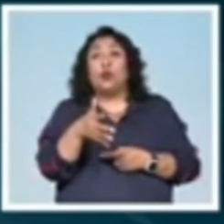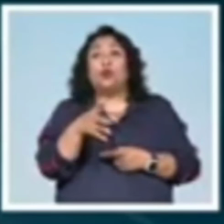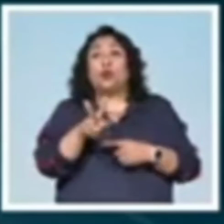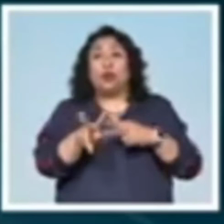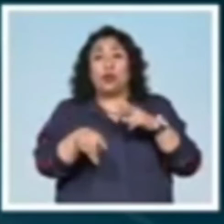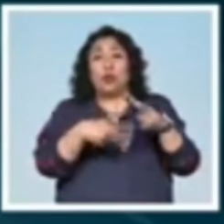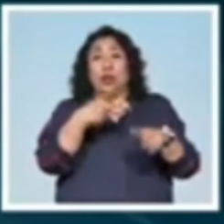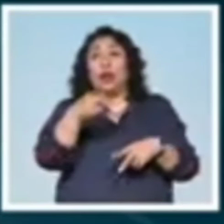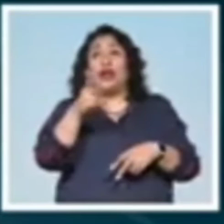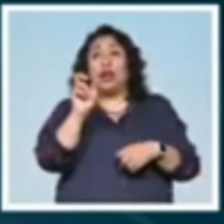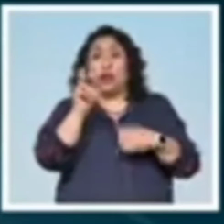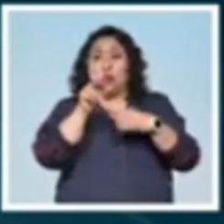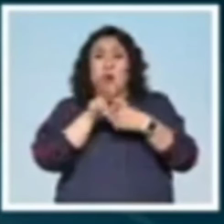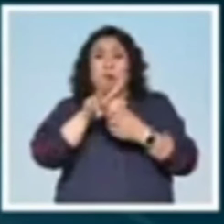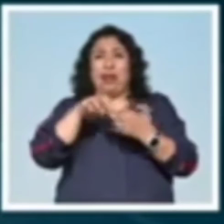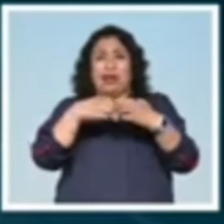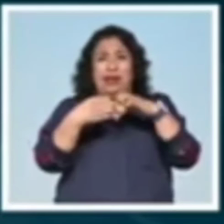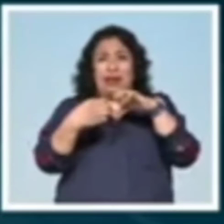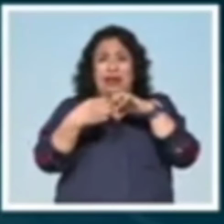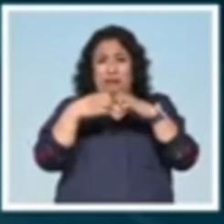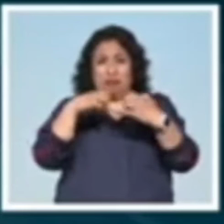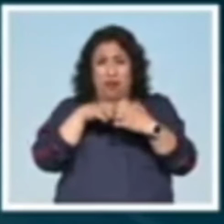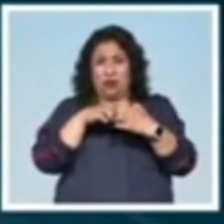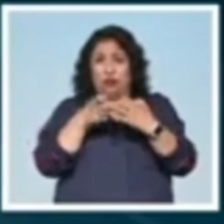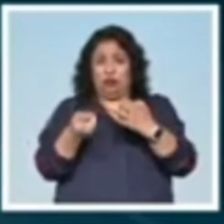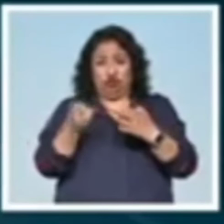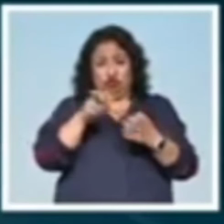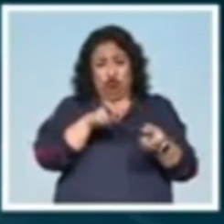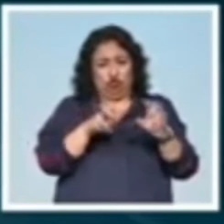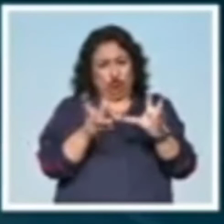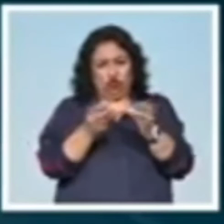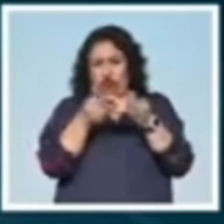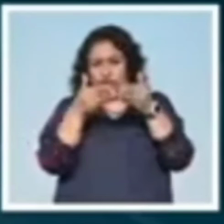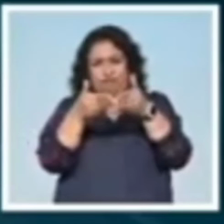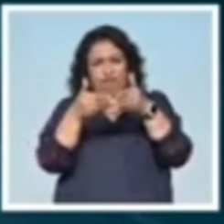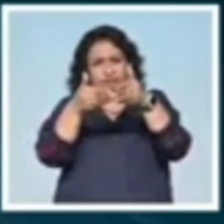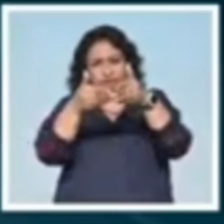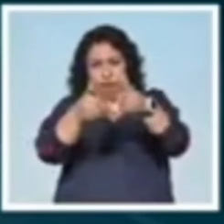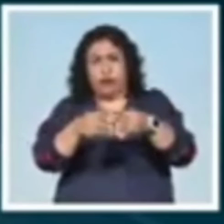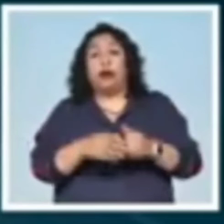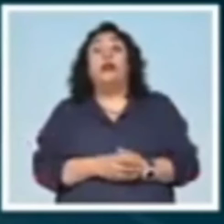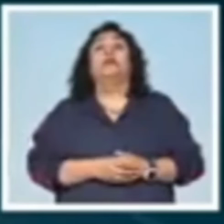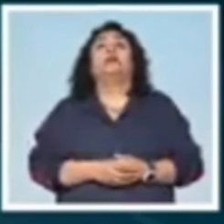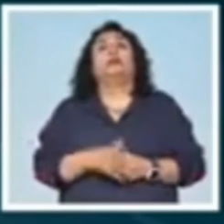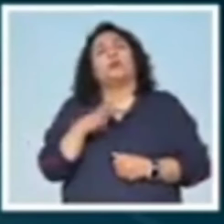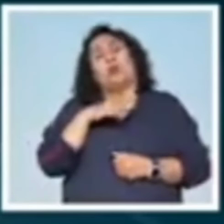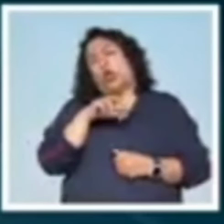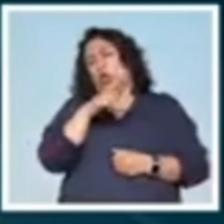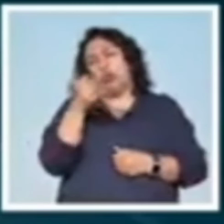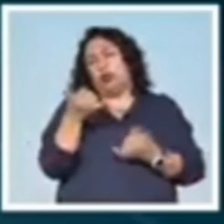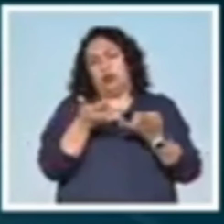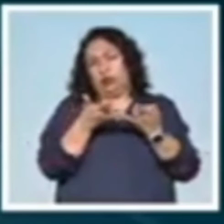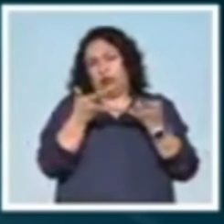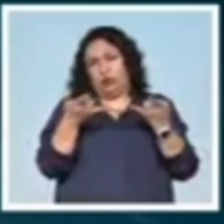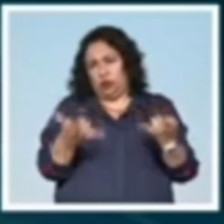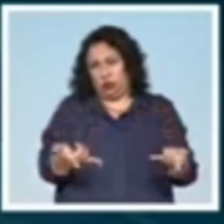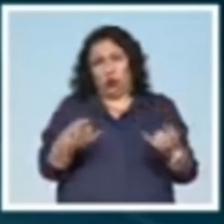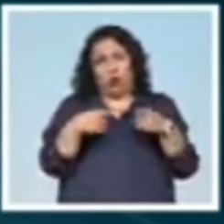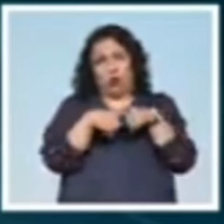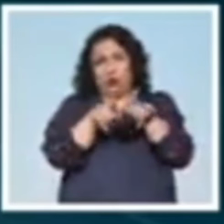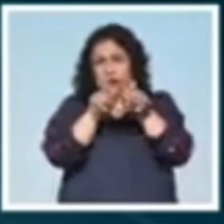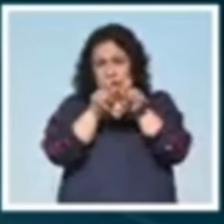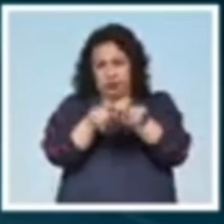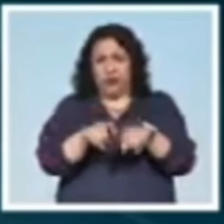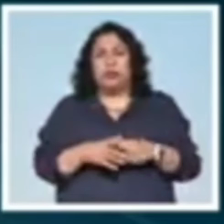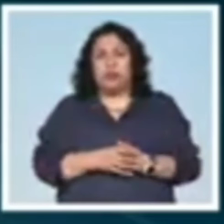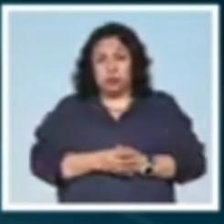viejo continente, enemigos, pero mientras tanto van juntos en el mismo barco. Hay otras historias paralelas